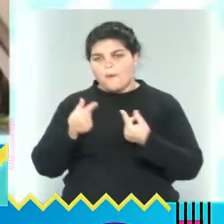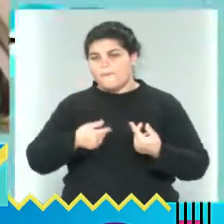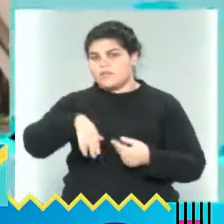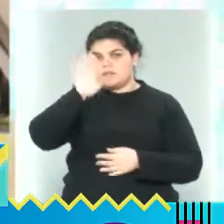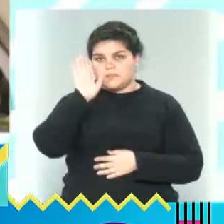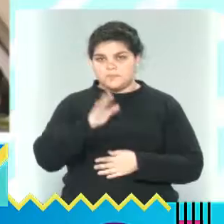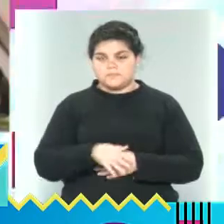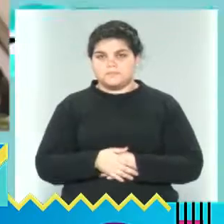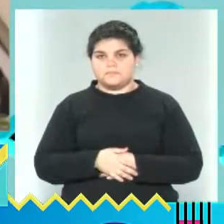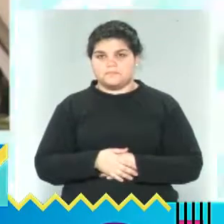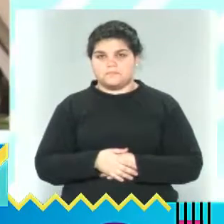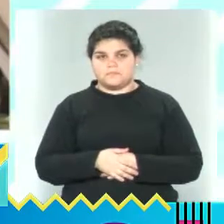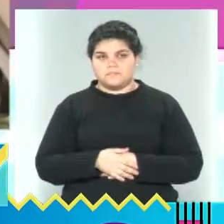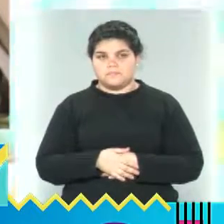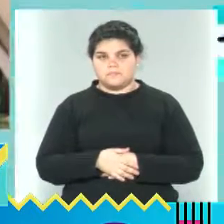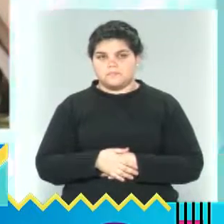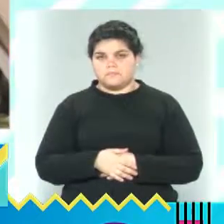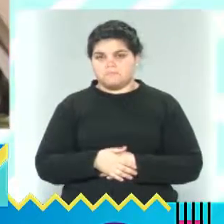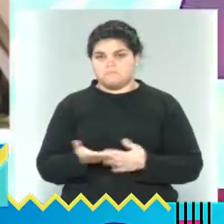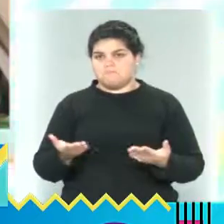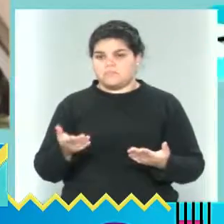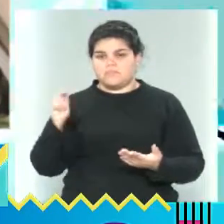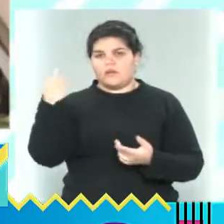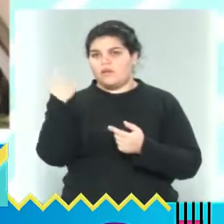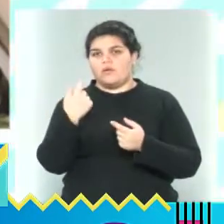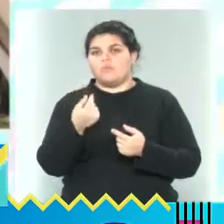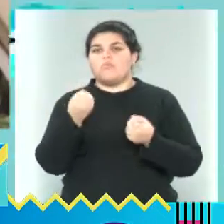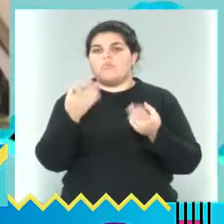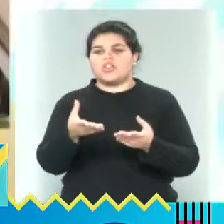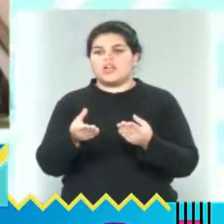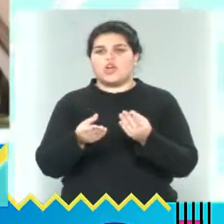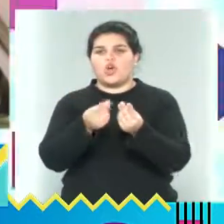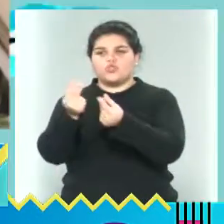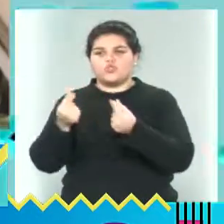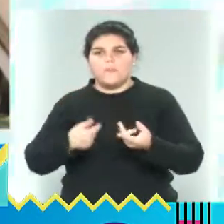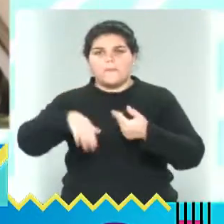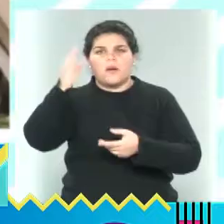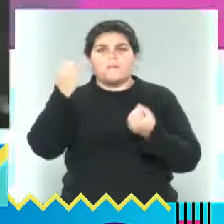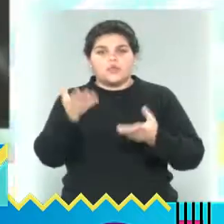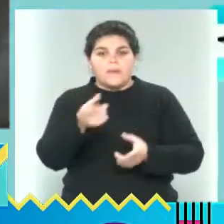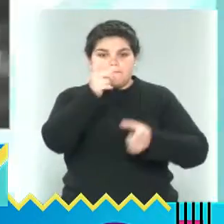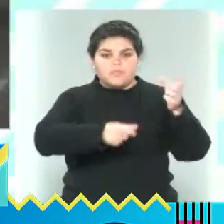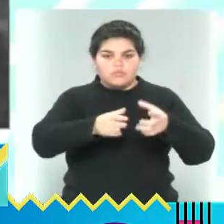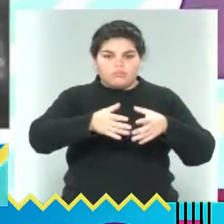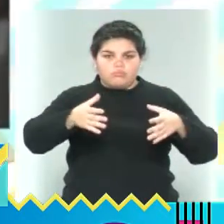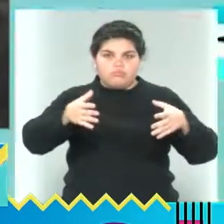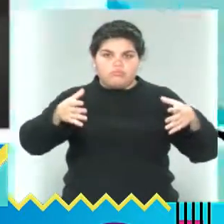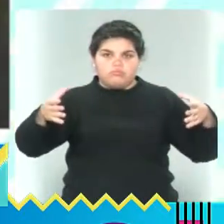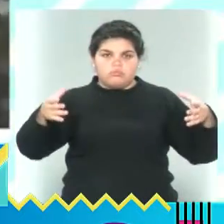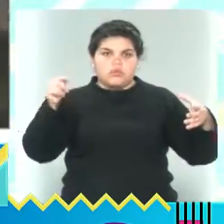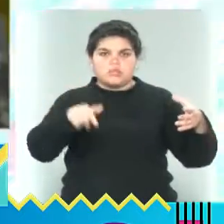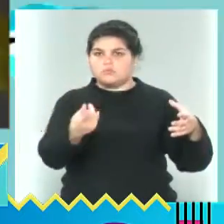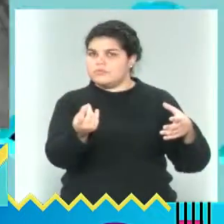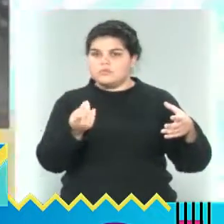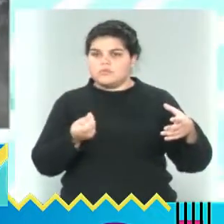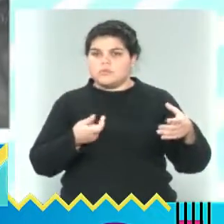sea por incremento de la población, porque crece la población y cada vez requiere mayores cantidades